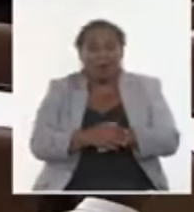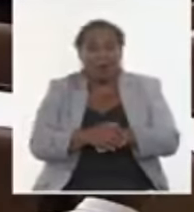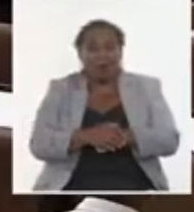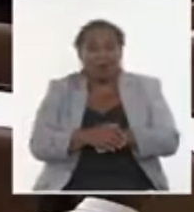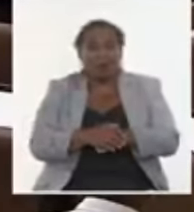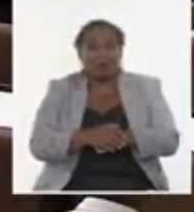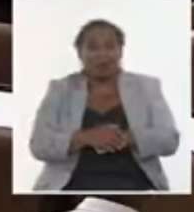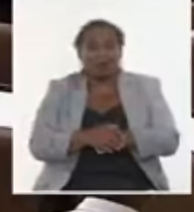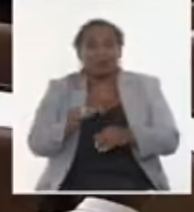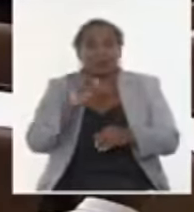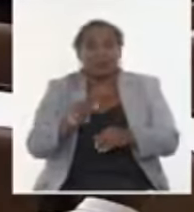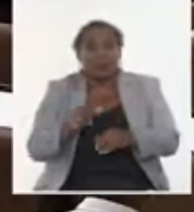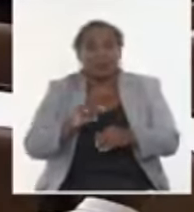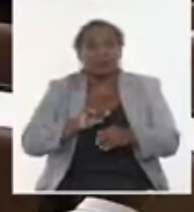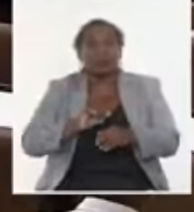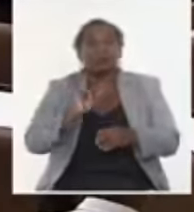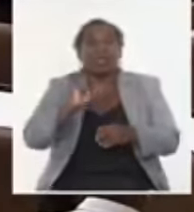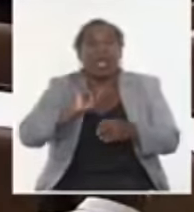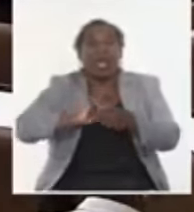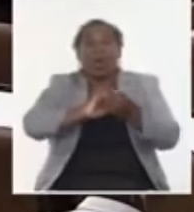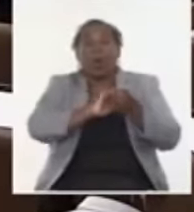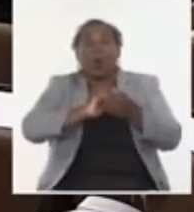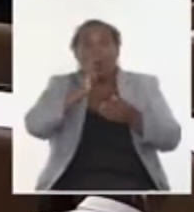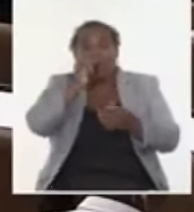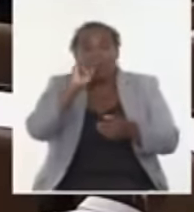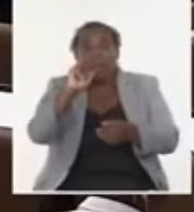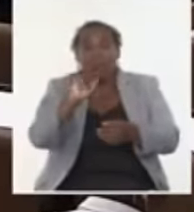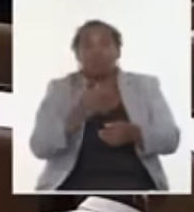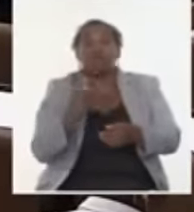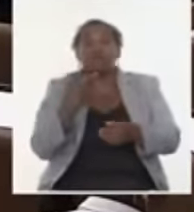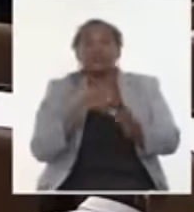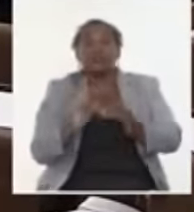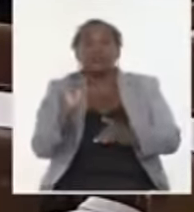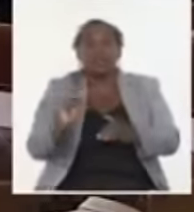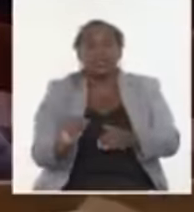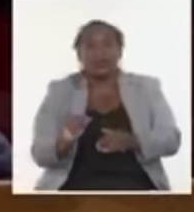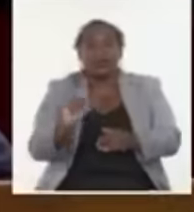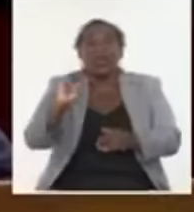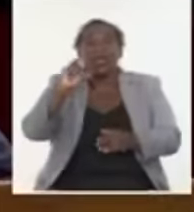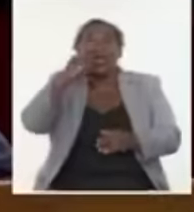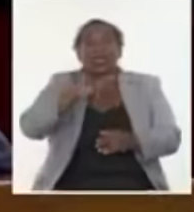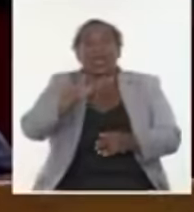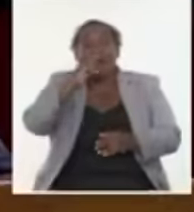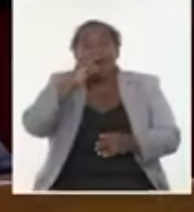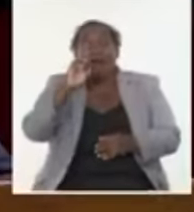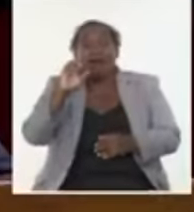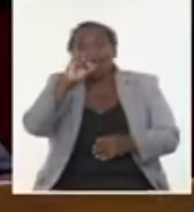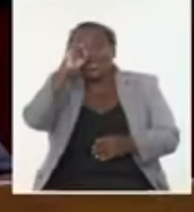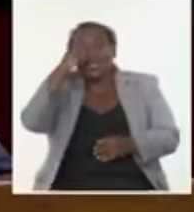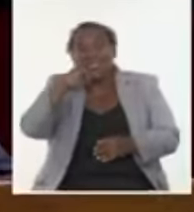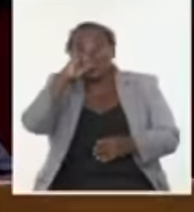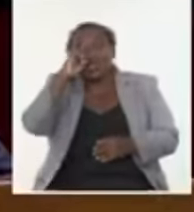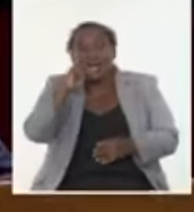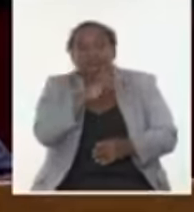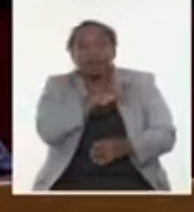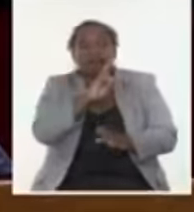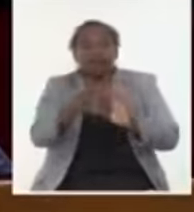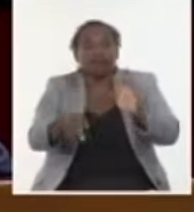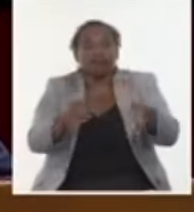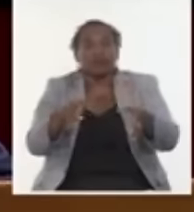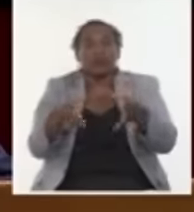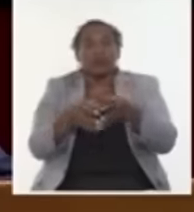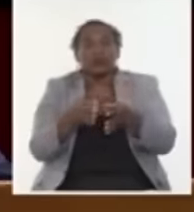El compañero viceprimer ministro Cabrisa está dirigiendo un grupo de trabajo para analizar